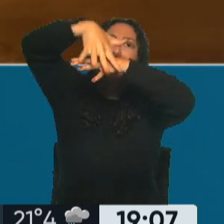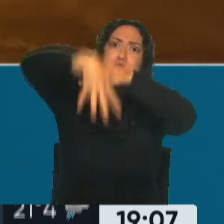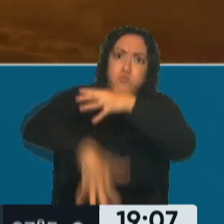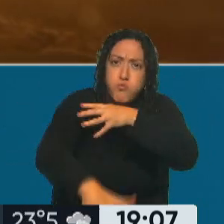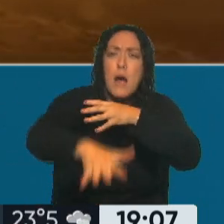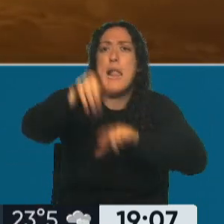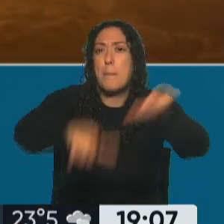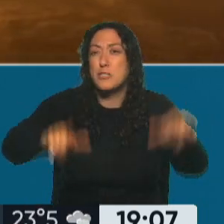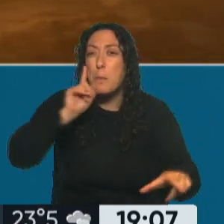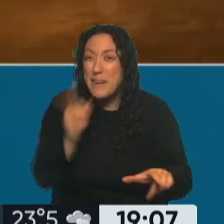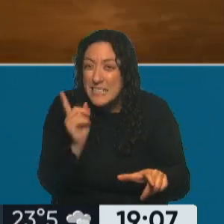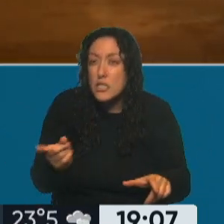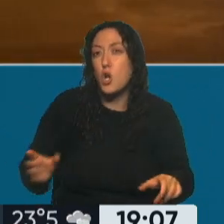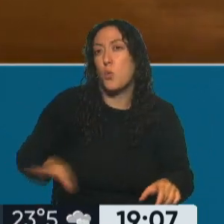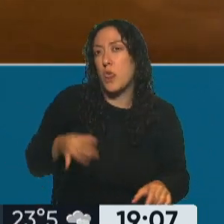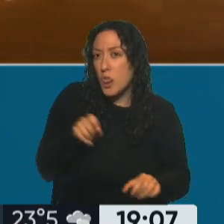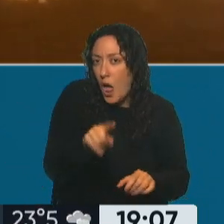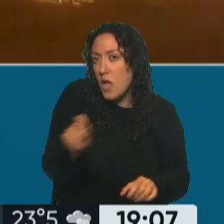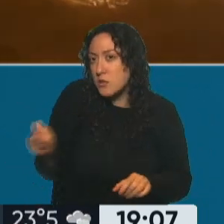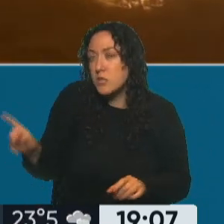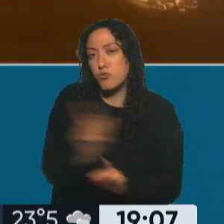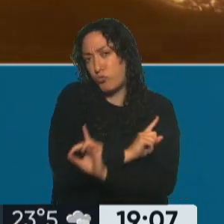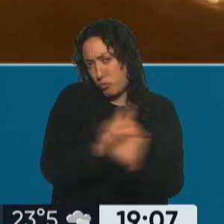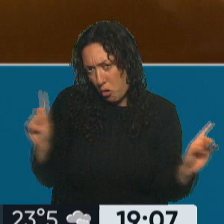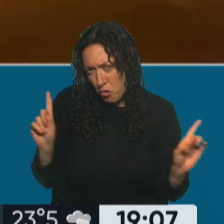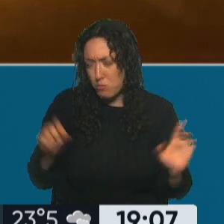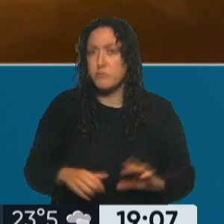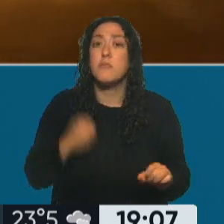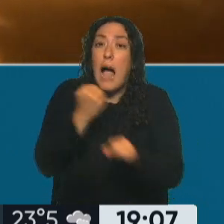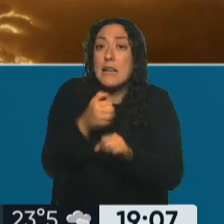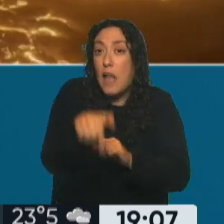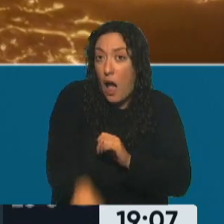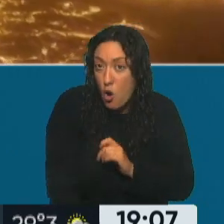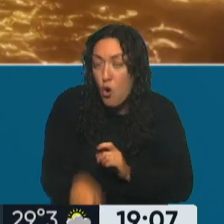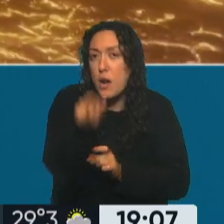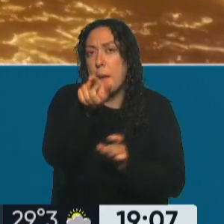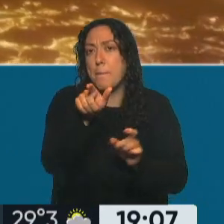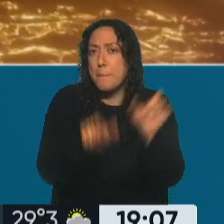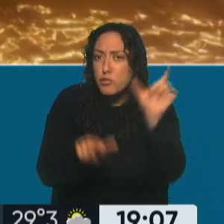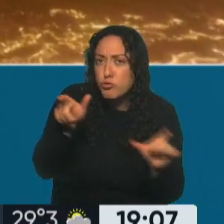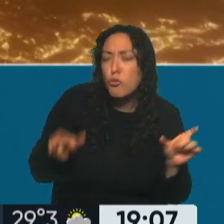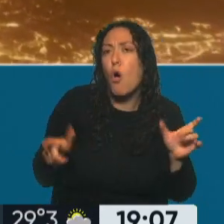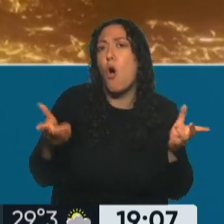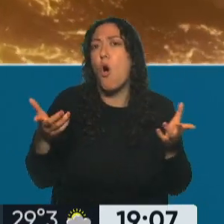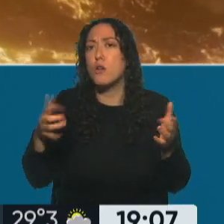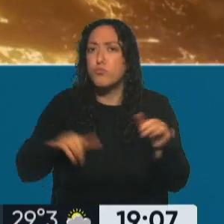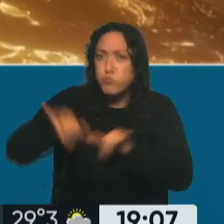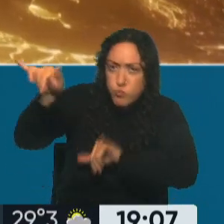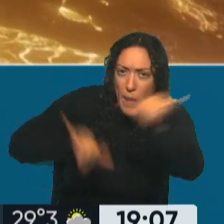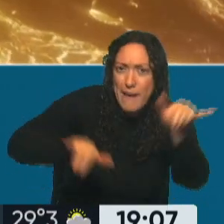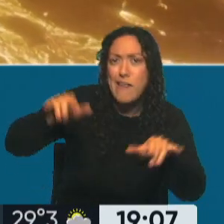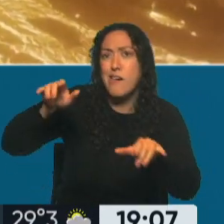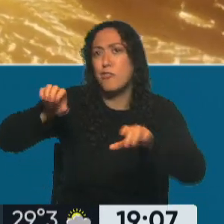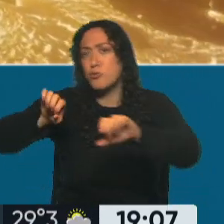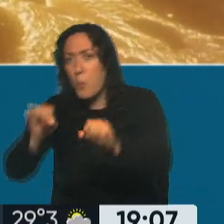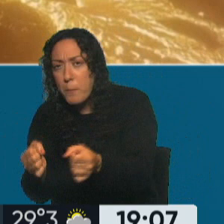la vida dijo el gobierno de Islandia en un comunicado hasta el momento no hay interrupciones en los vuelos hacia